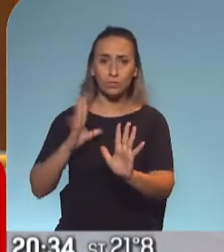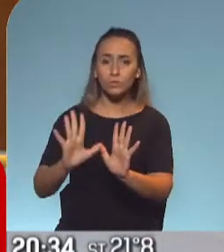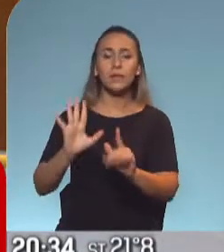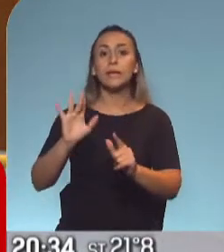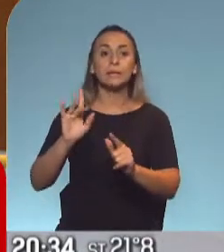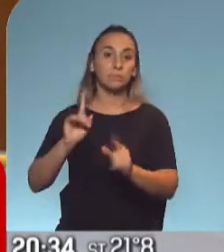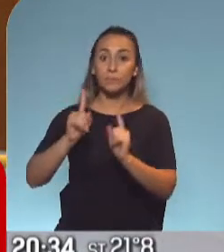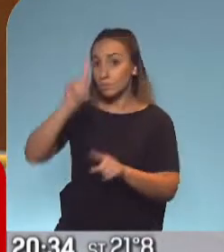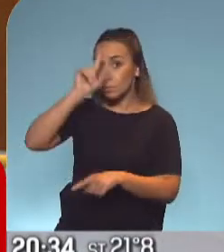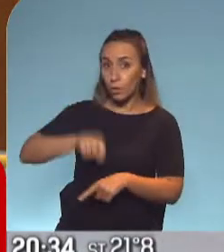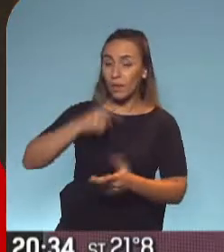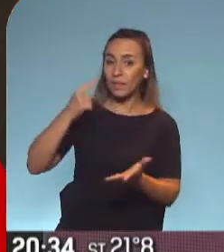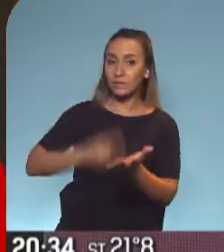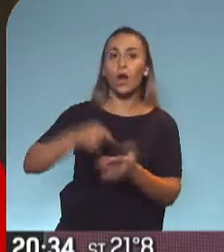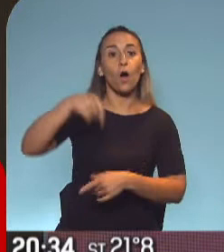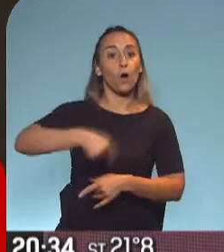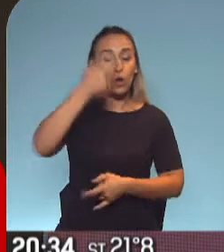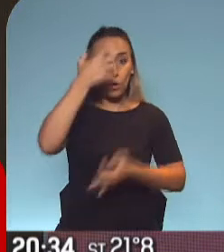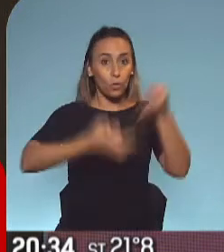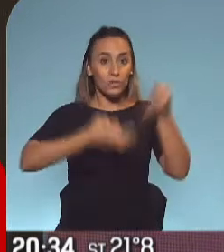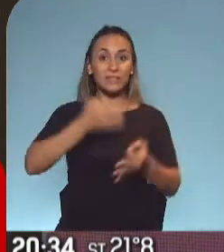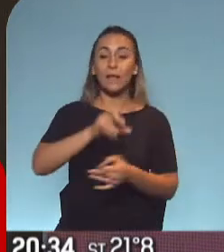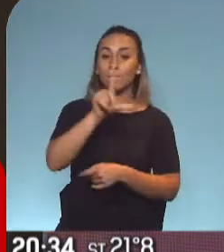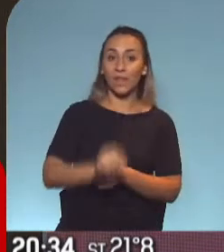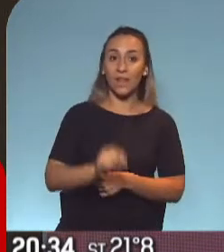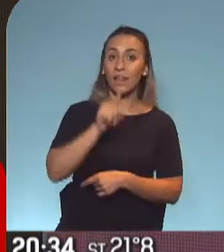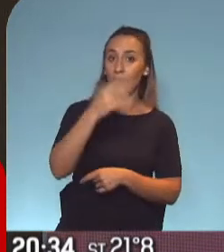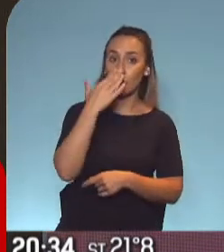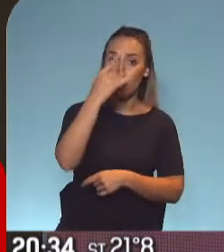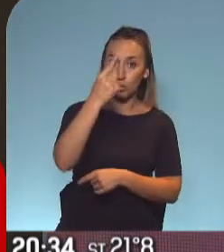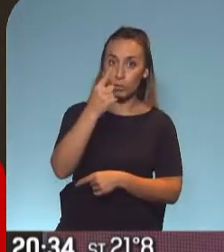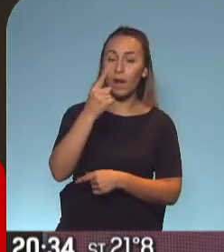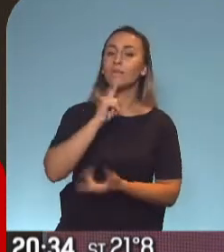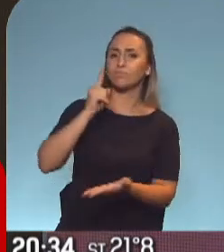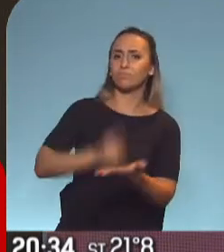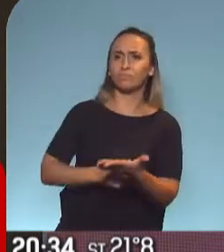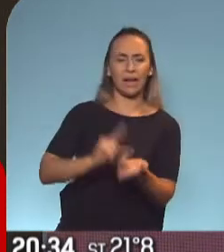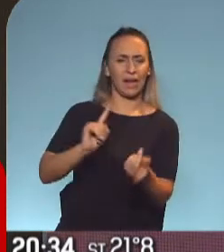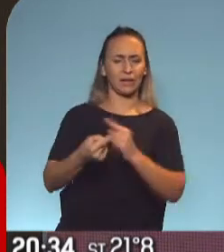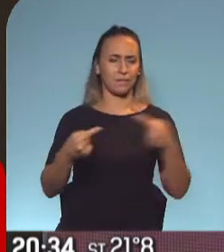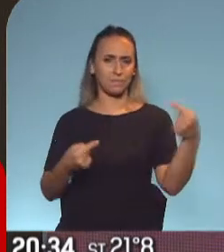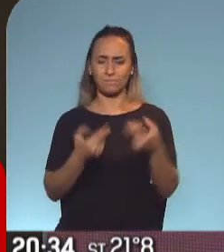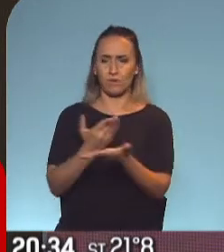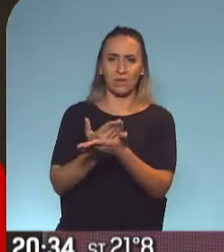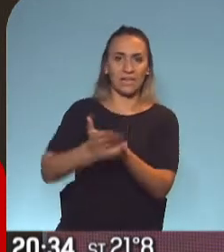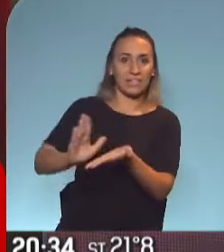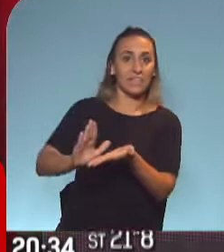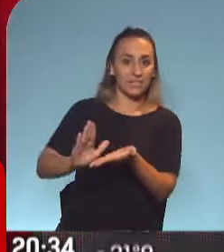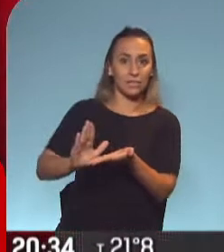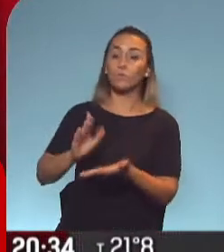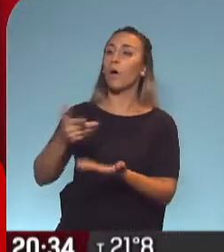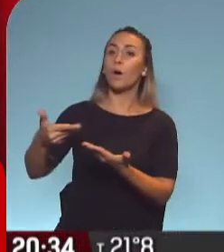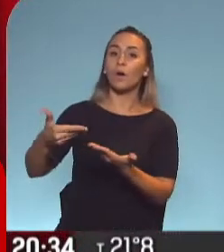hoy, Justicia Federal de Bellville, en Córdoba, sacó un fallo en sentido contrario, rechazando una medida